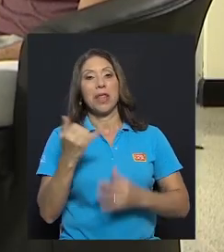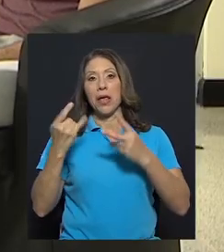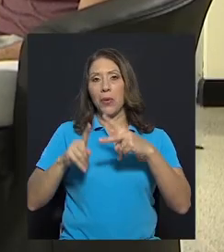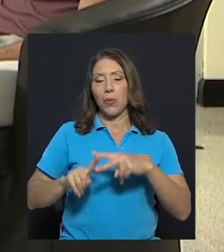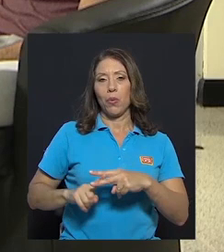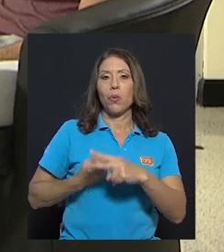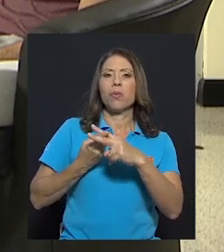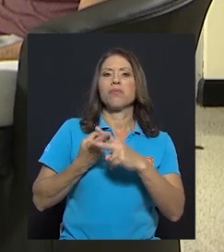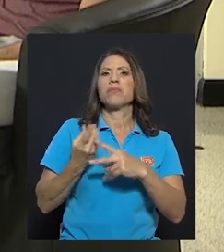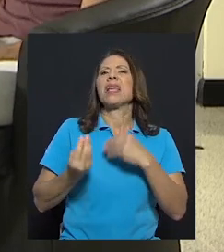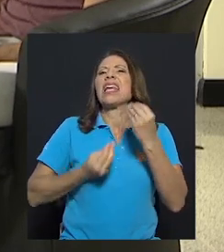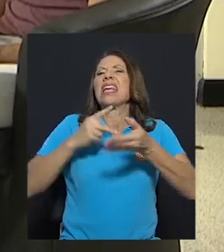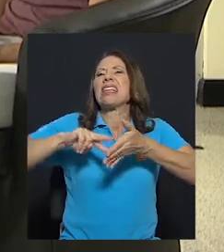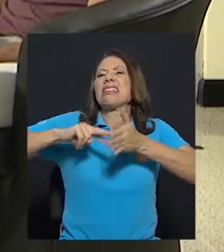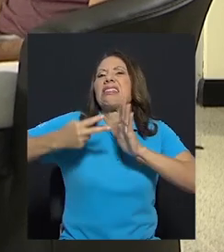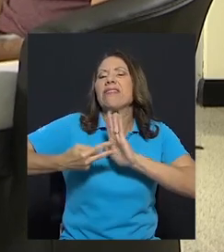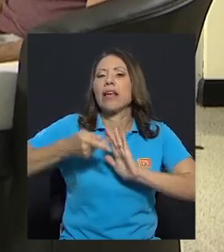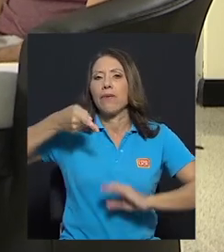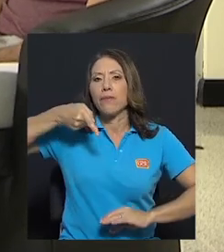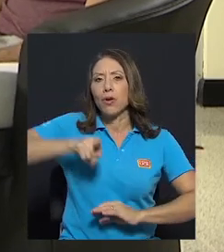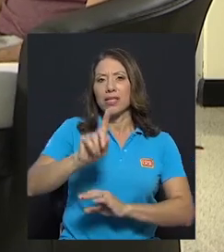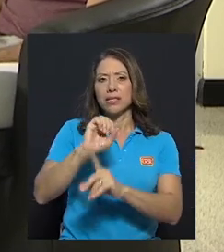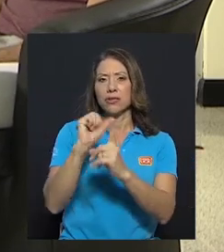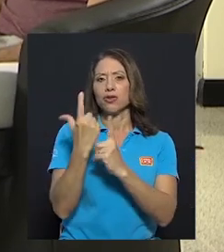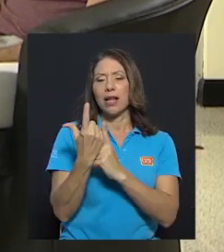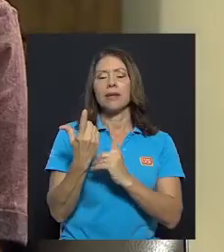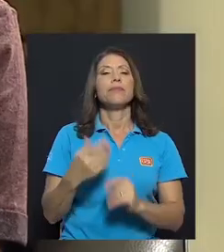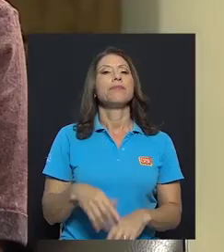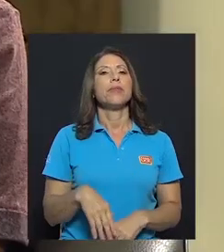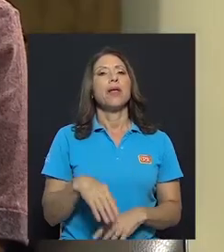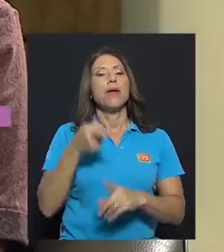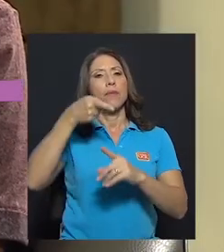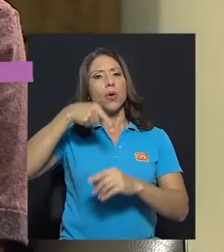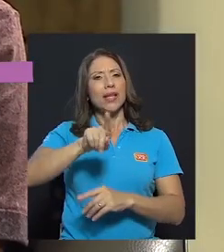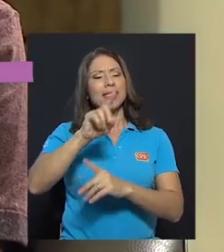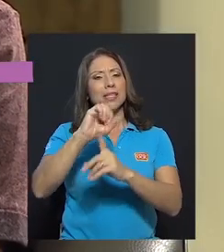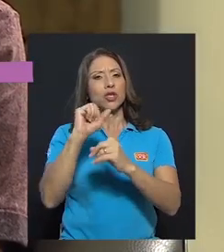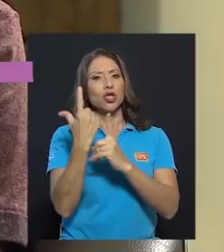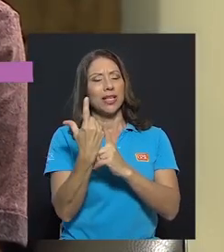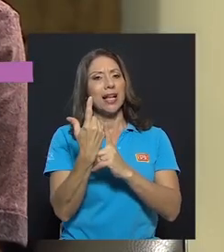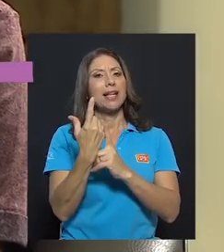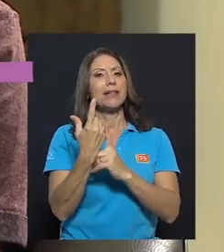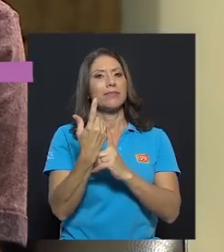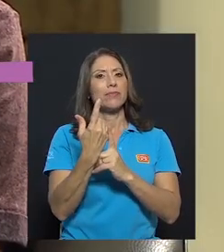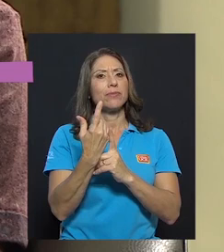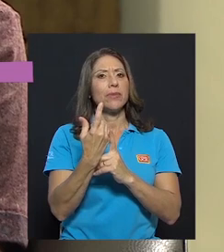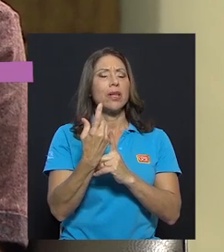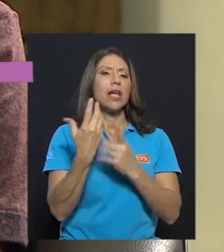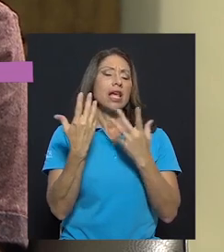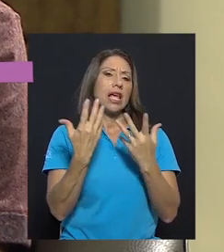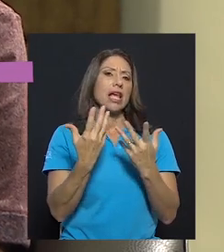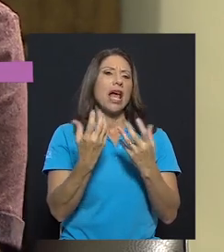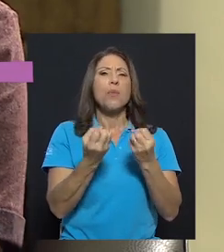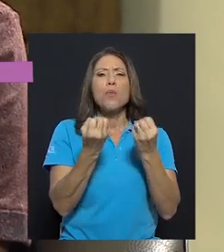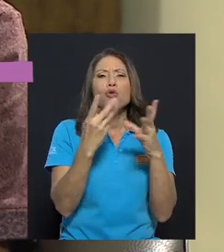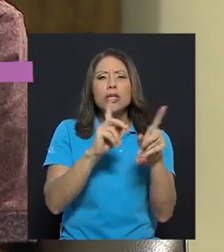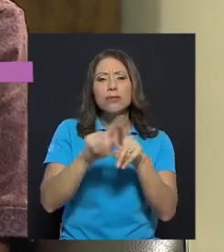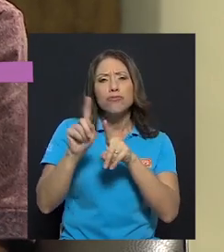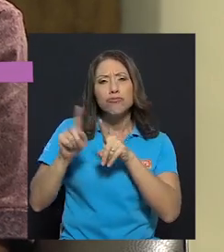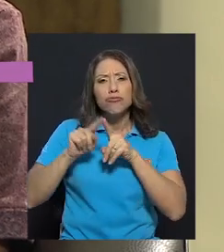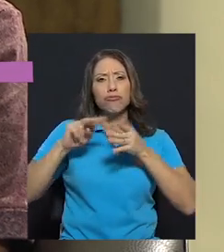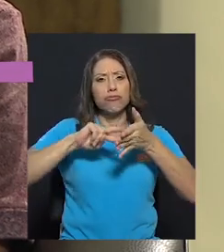en materia. Claro. ¿Qué podemos entender por violencia social? La violencia social existen